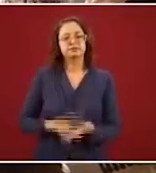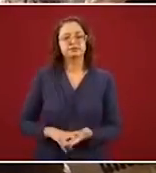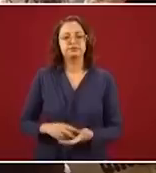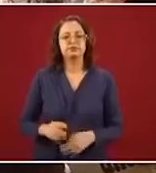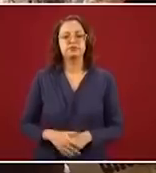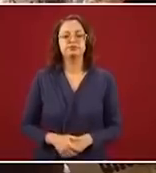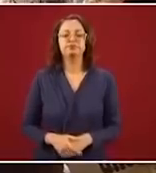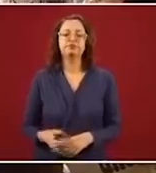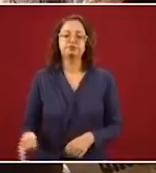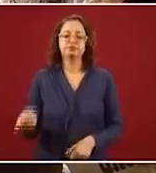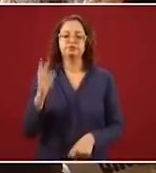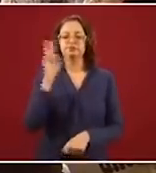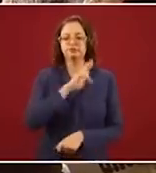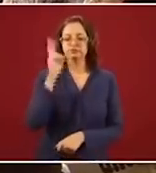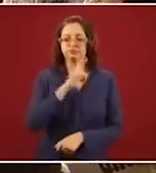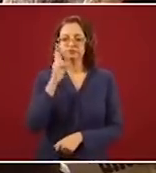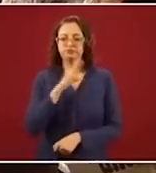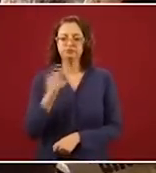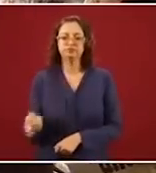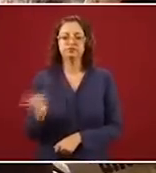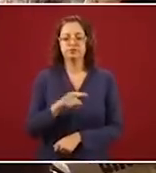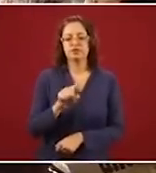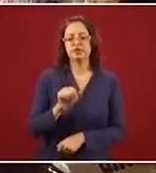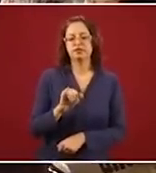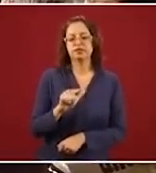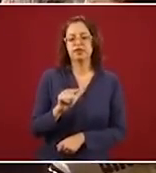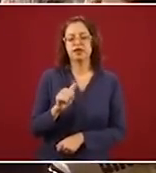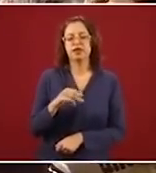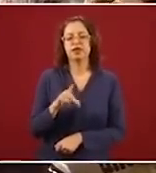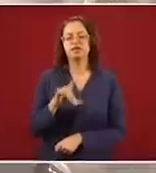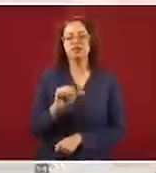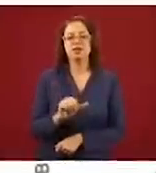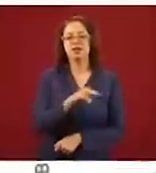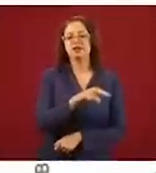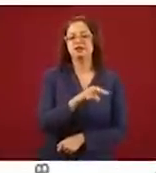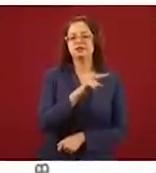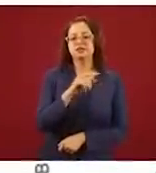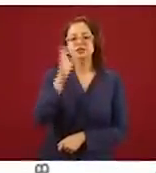El rublo ruso, el tailandés, sí, era el yen.